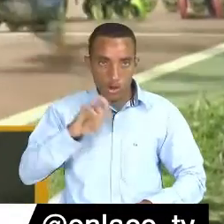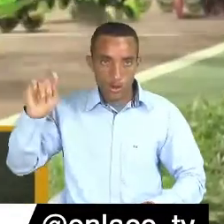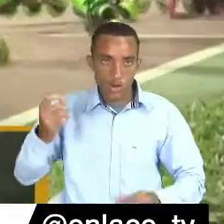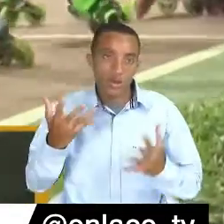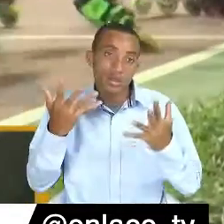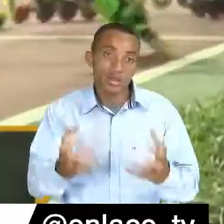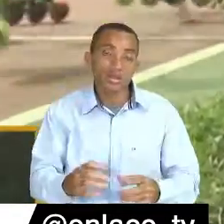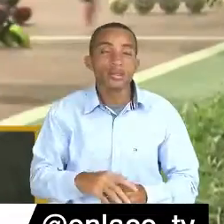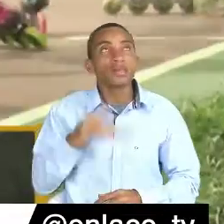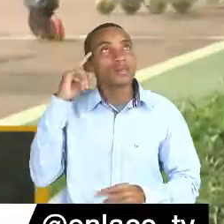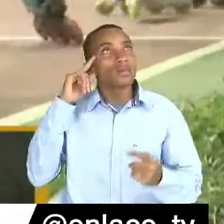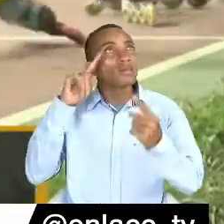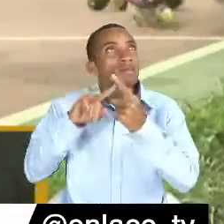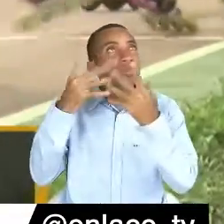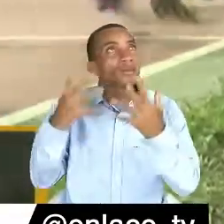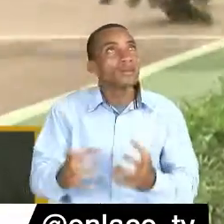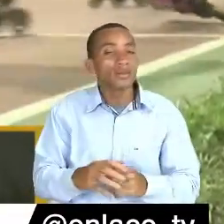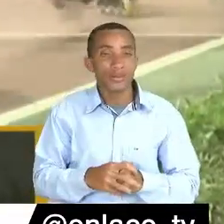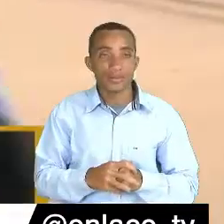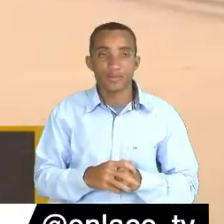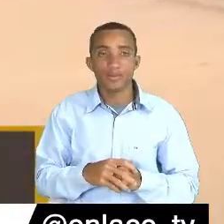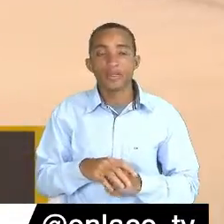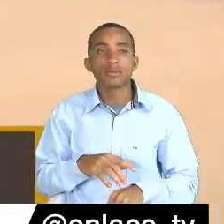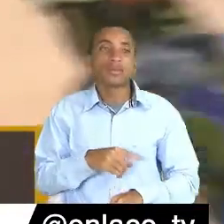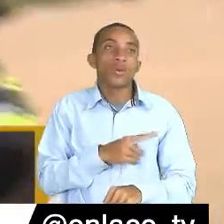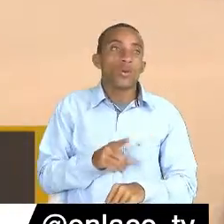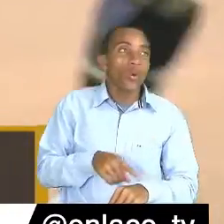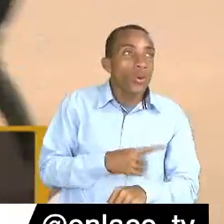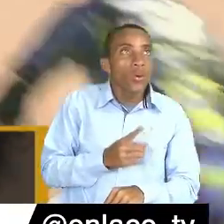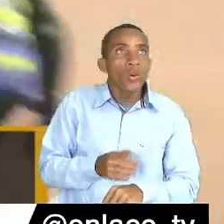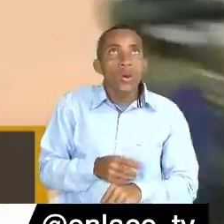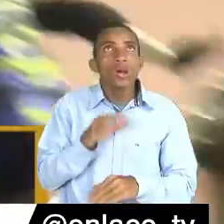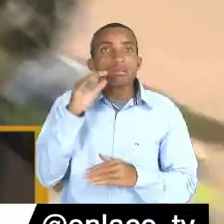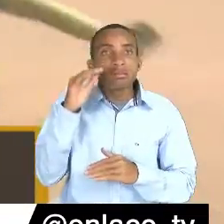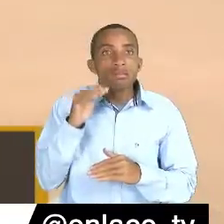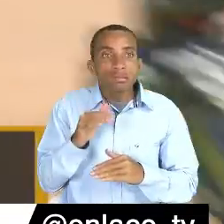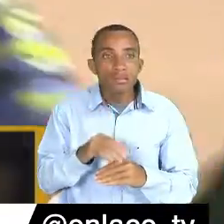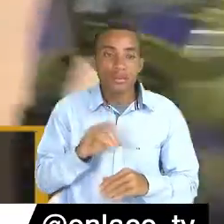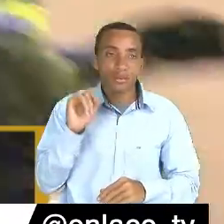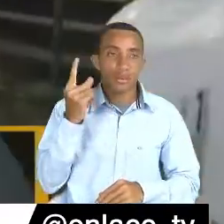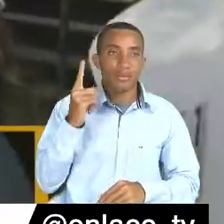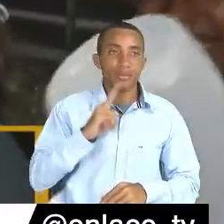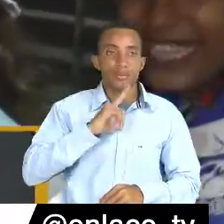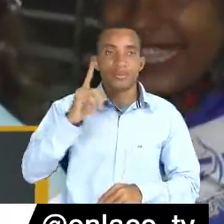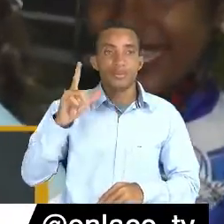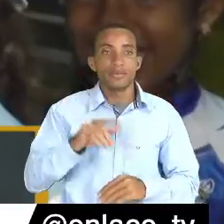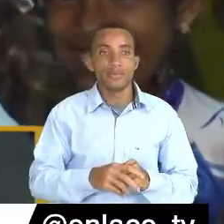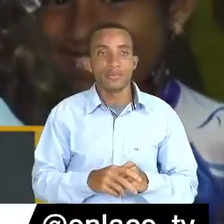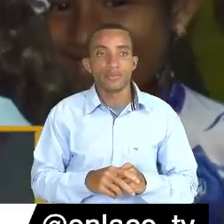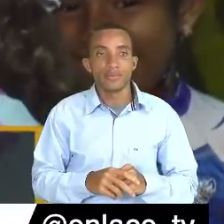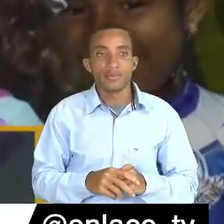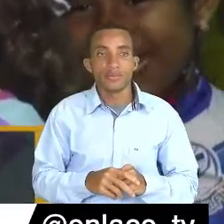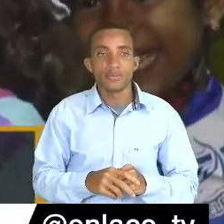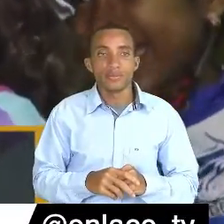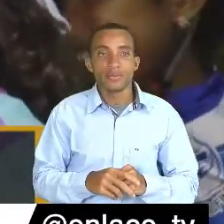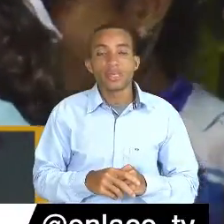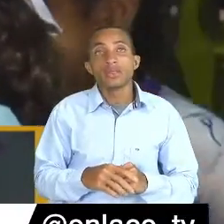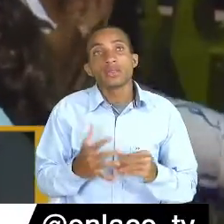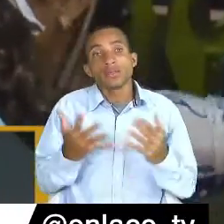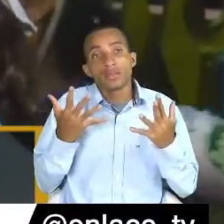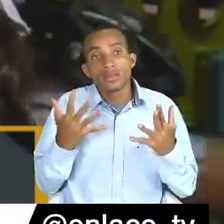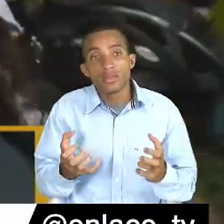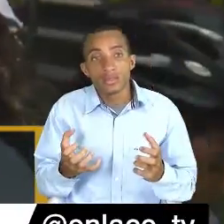anhelos están estas patinadoras, quienes cuentan las horas para saltar a la pista y llevarse el primer lugar en el festival de patinaje. Estoy muy orgullosa por competir en